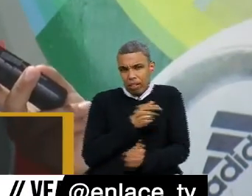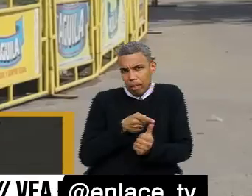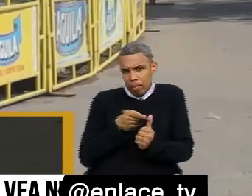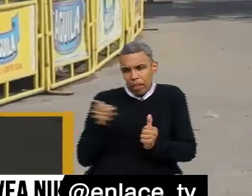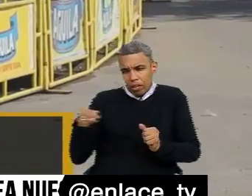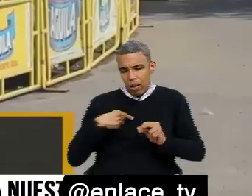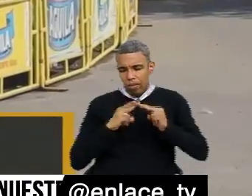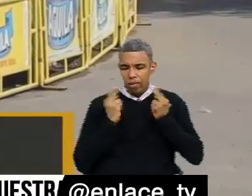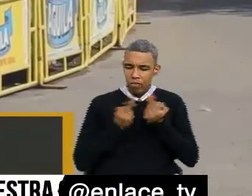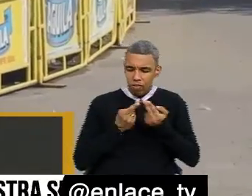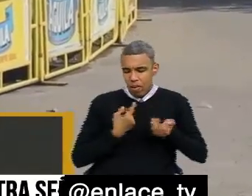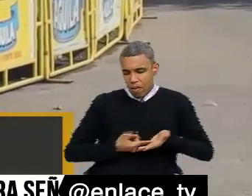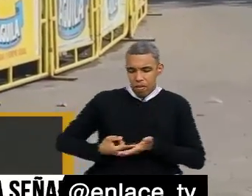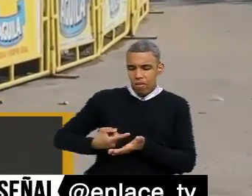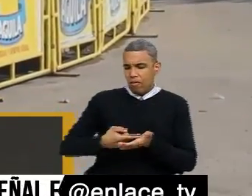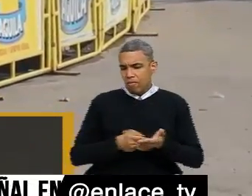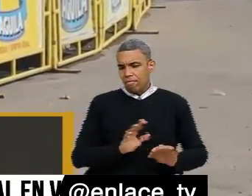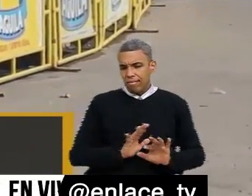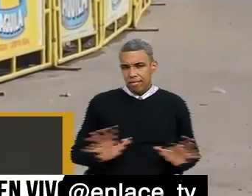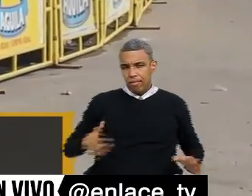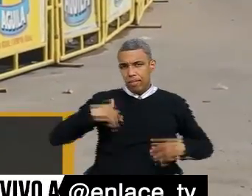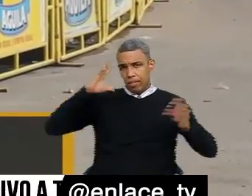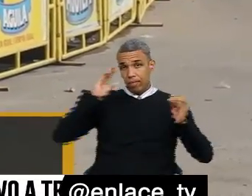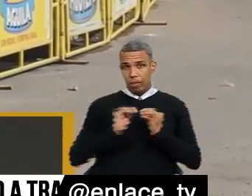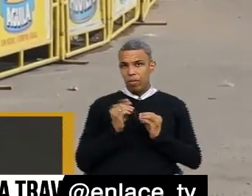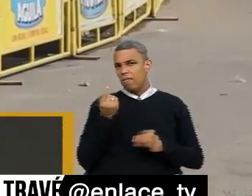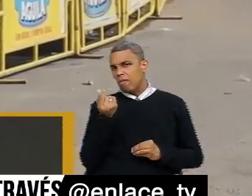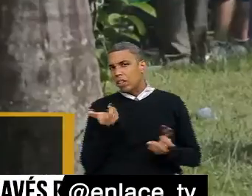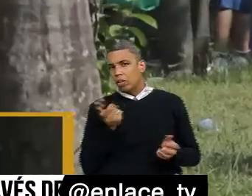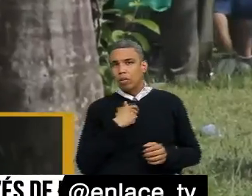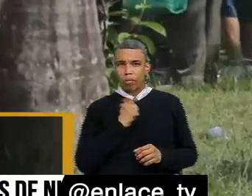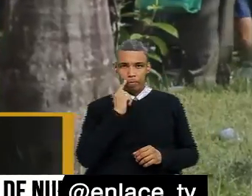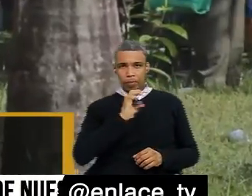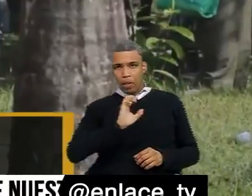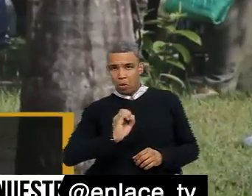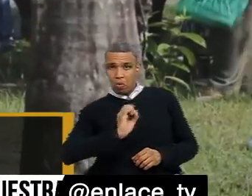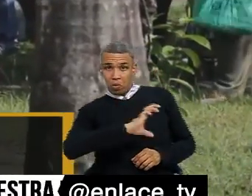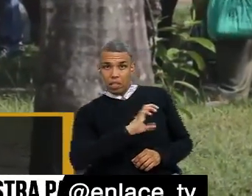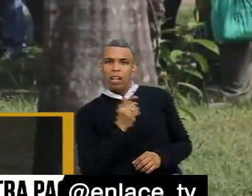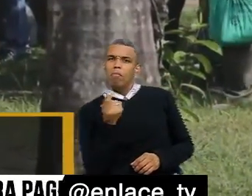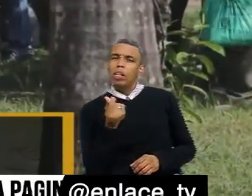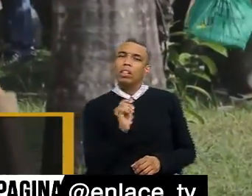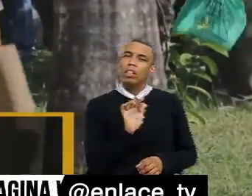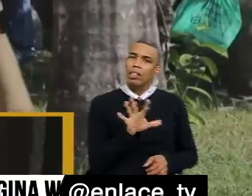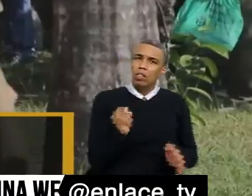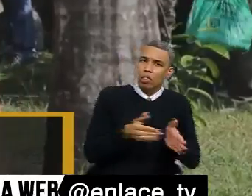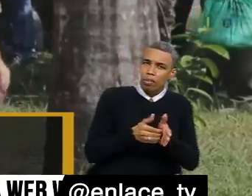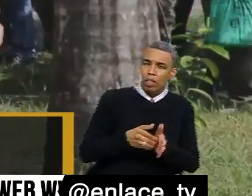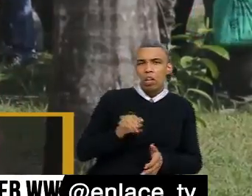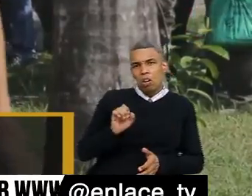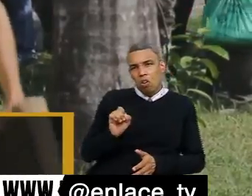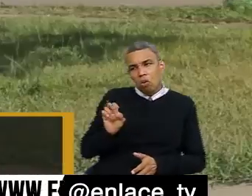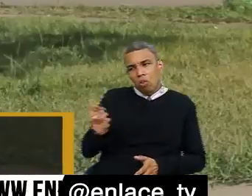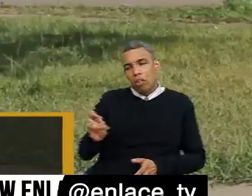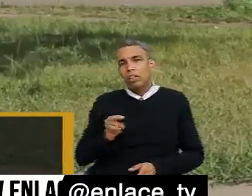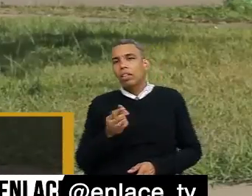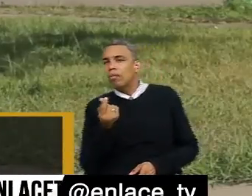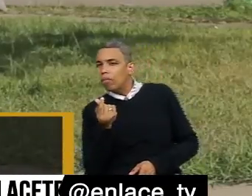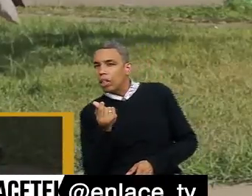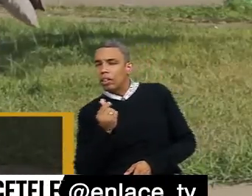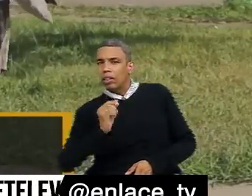departamento. Los precios de la boletería van a ser Occidental 50.000 pesos, Oriental 30.000 pesos,